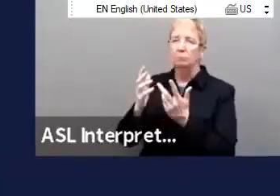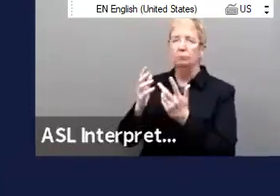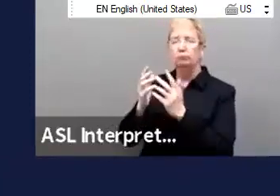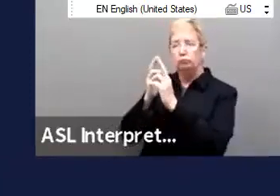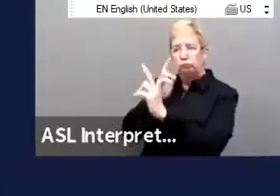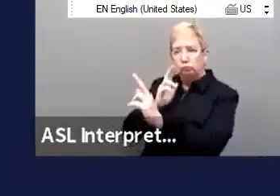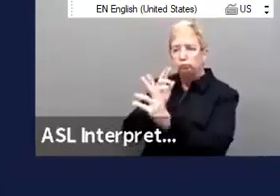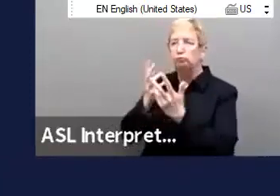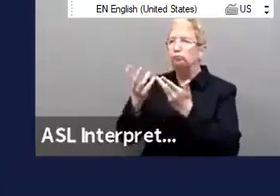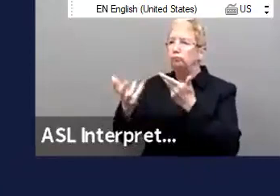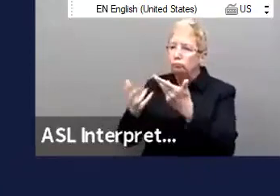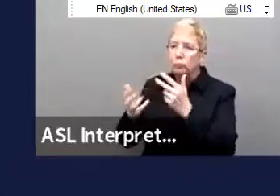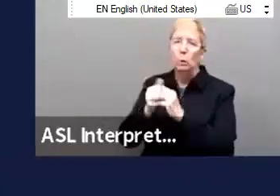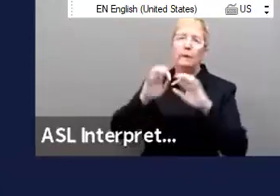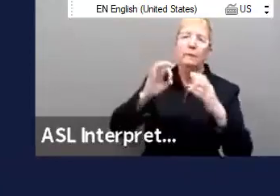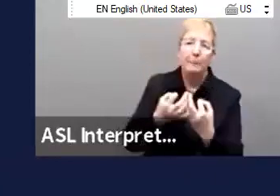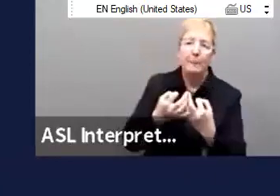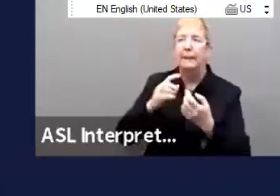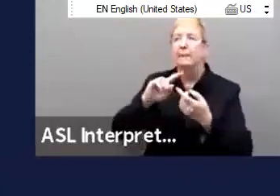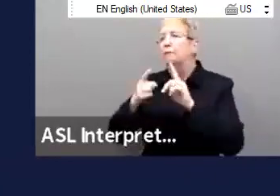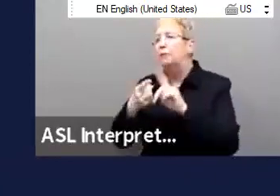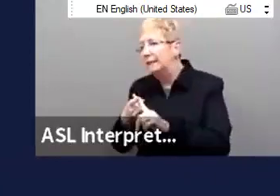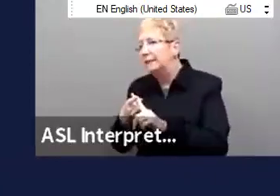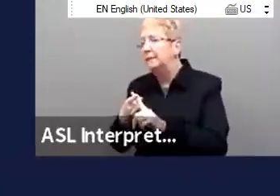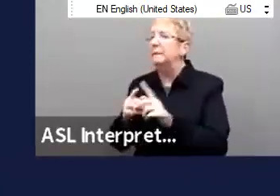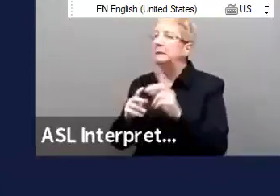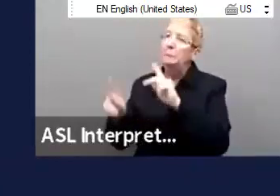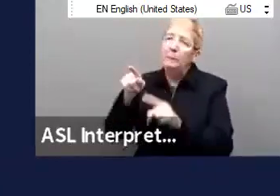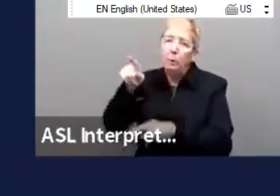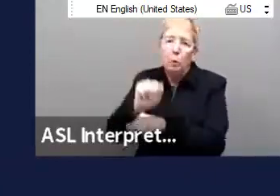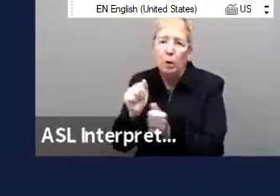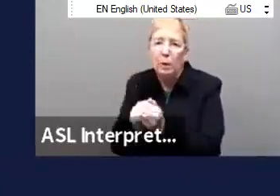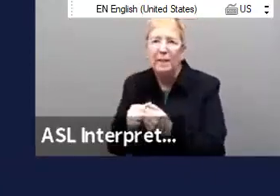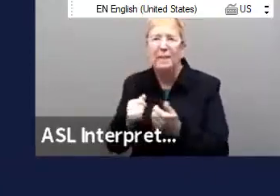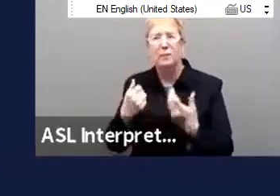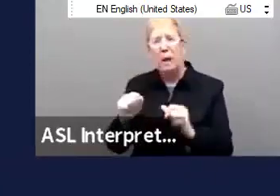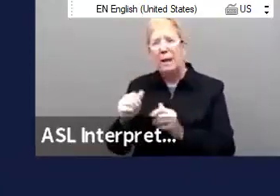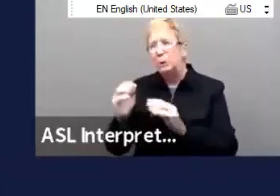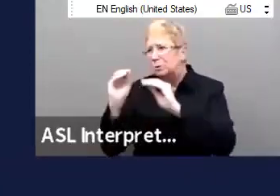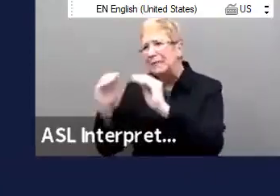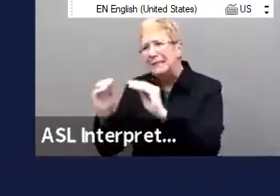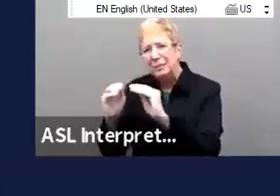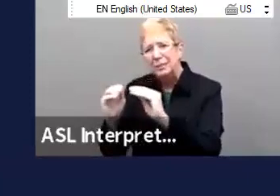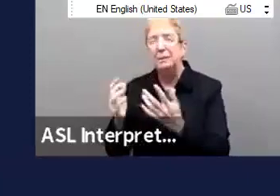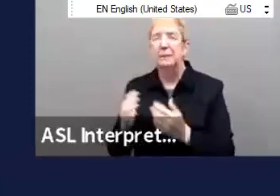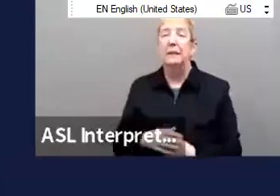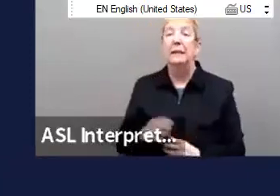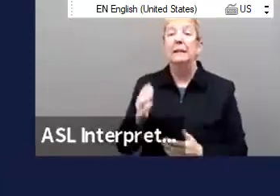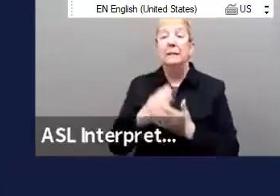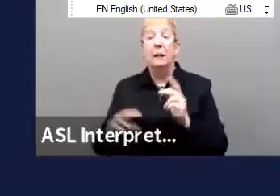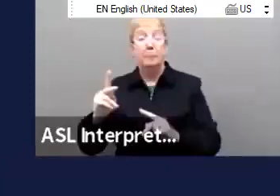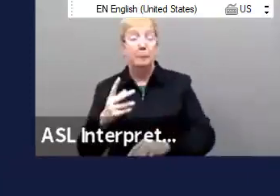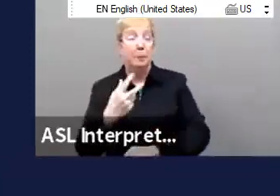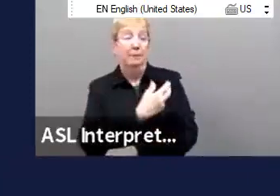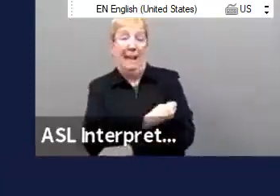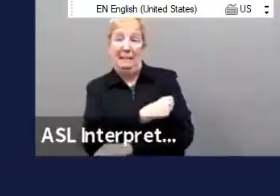navegarse al lugar más cerca de vacunación. Son muy accesibles. Favor de